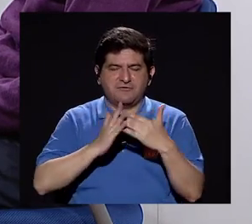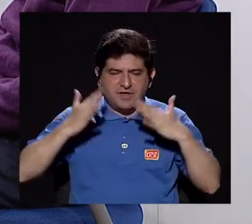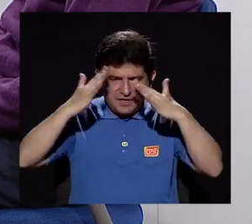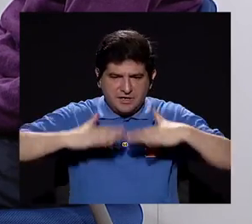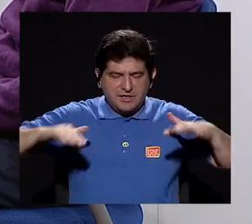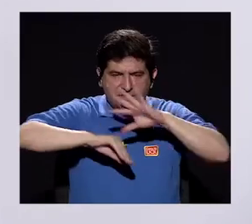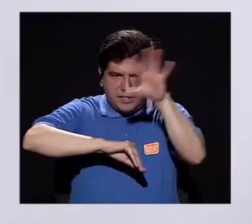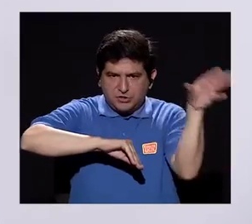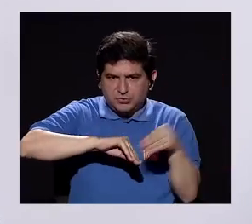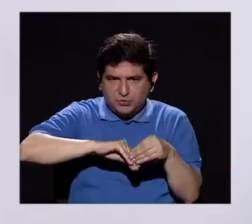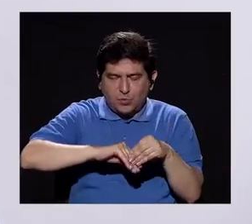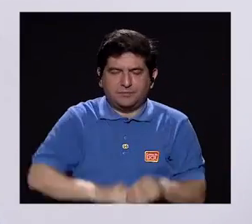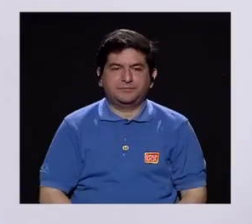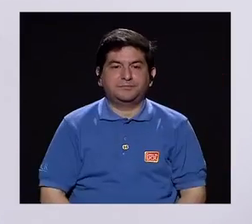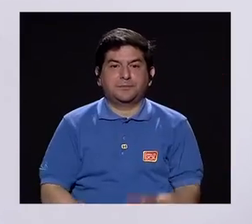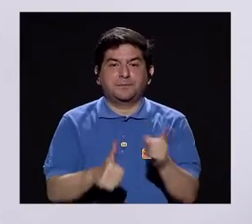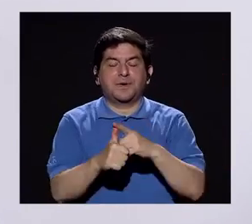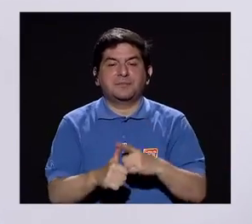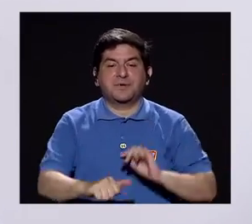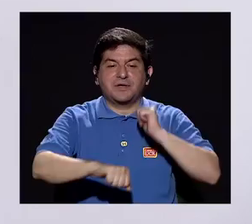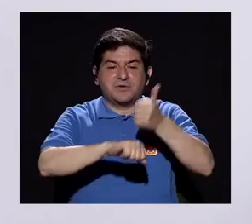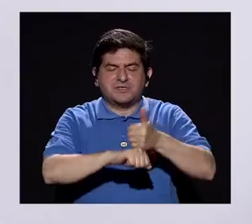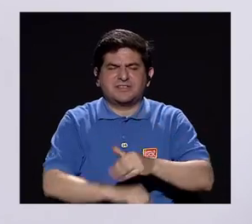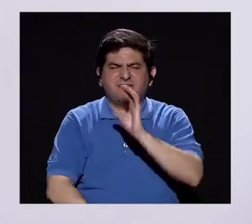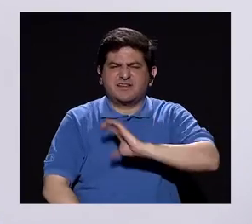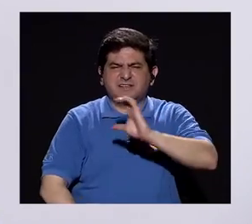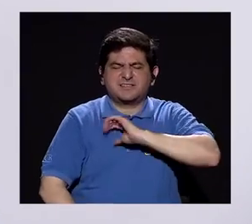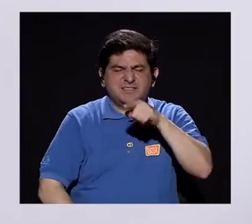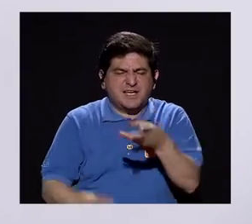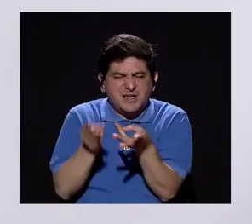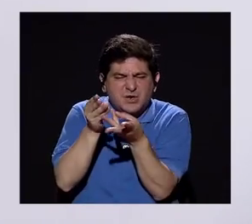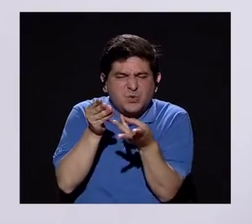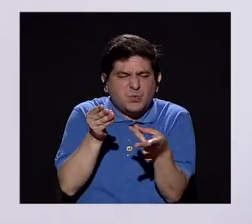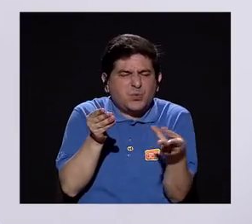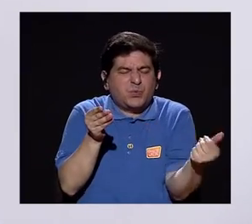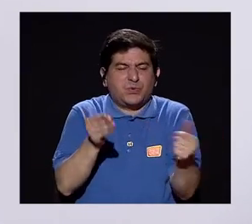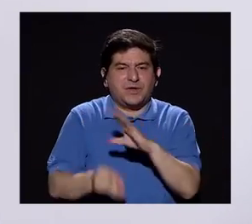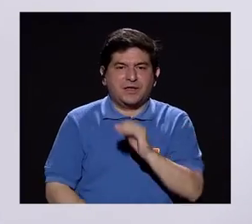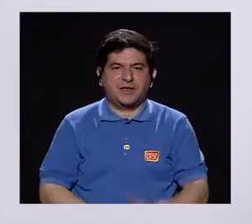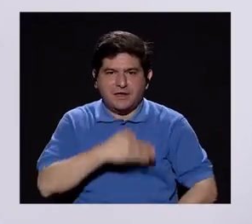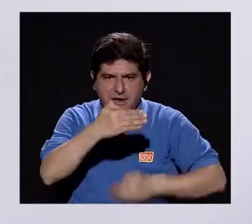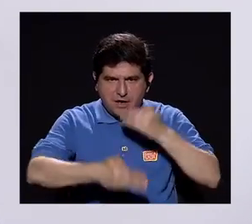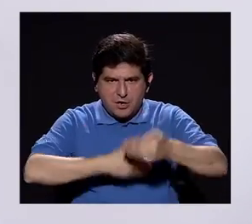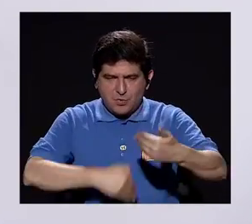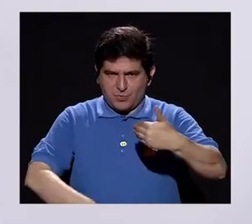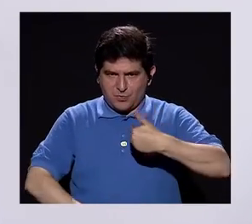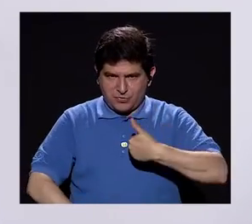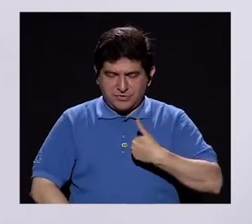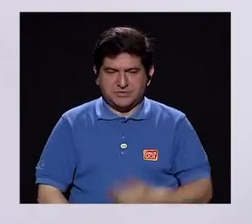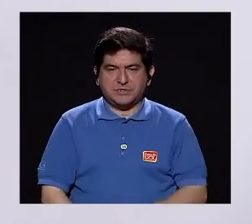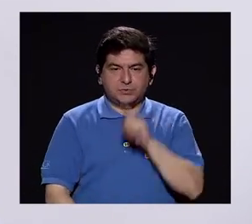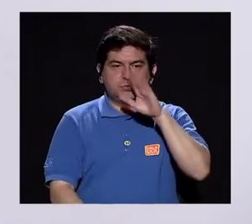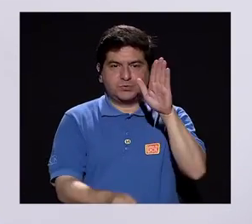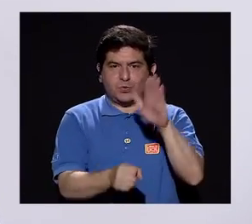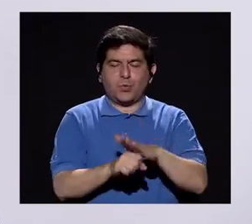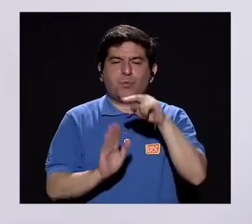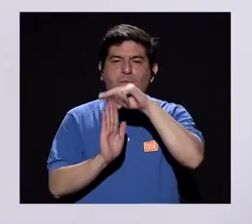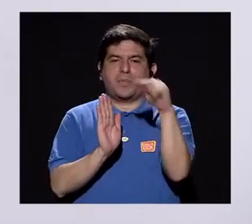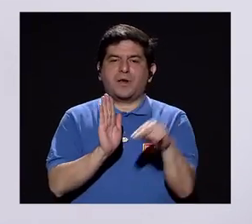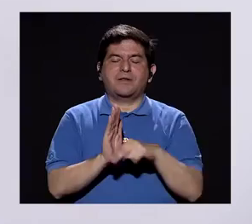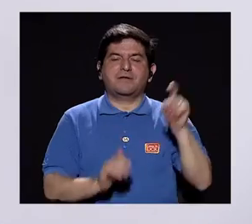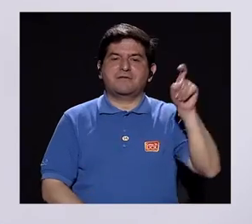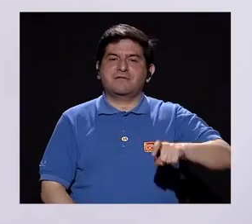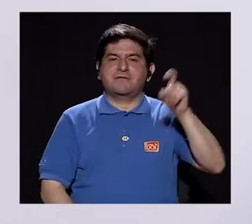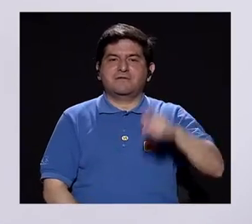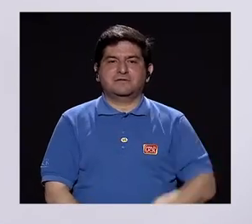adicional entonces empezando por la caracterización de esos lixiviados y garantizar que el tratamiento que reciben hace que se cumplan